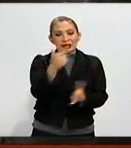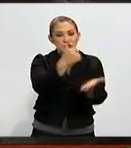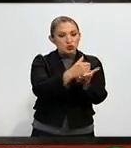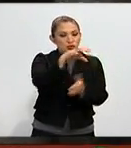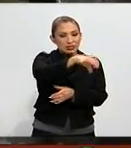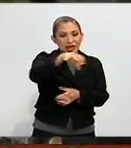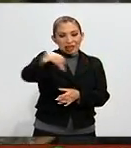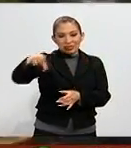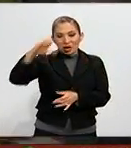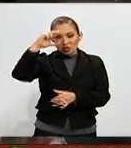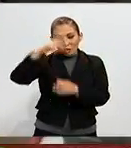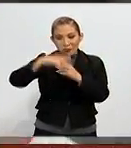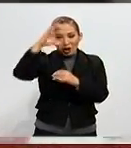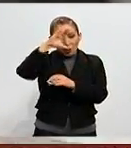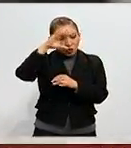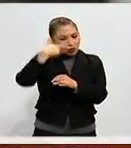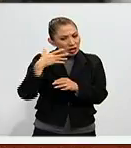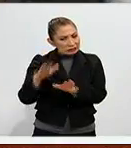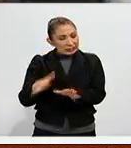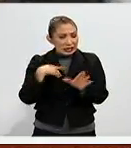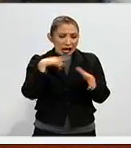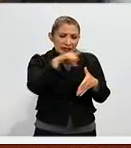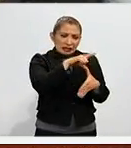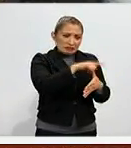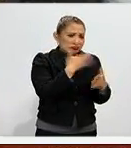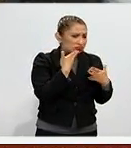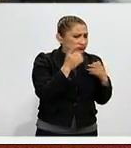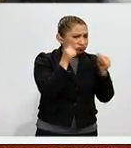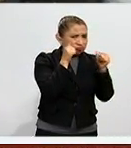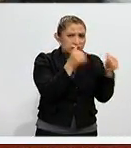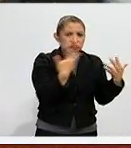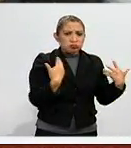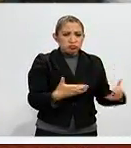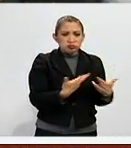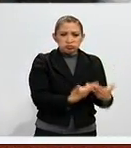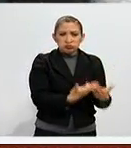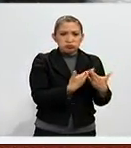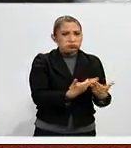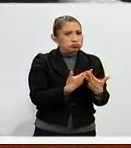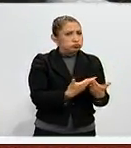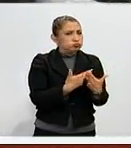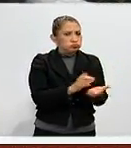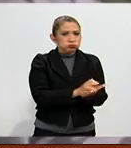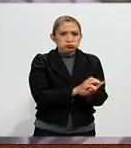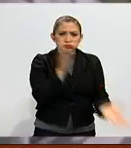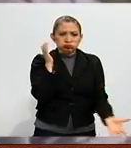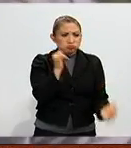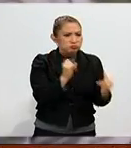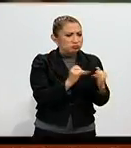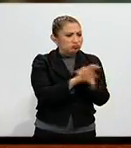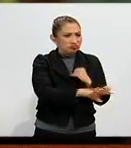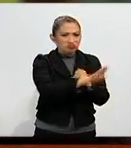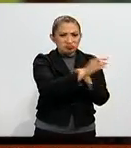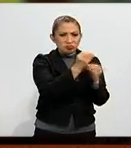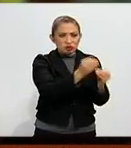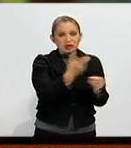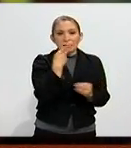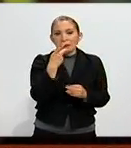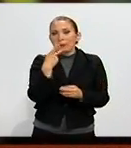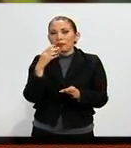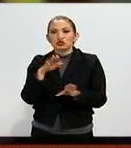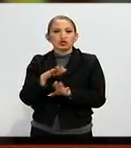ciudades europeas de la cultura, y en Latinoamérica también hay esta institución. Hemos